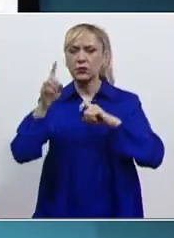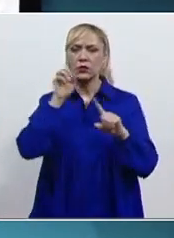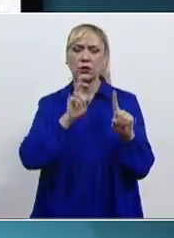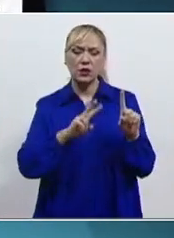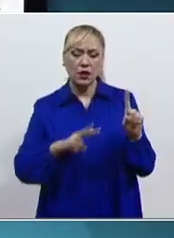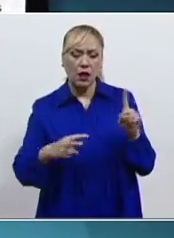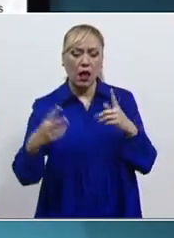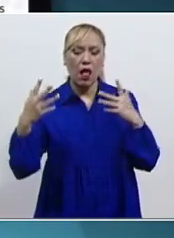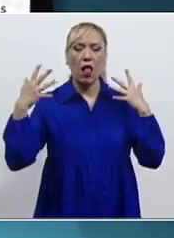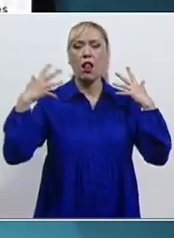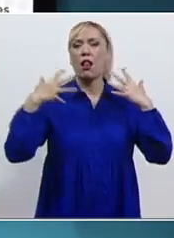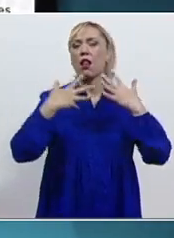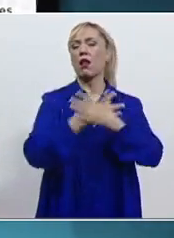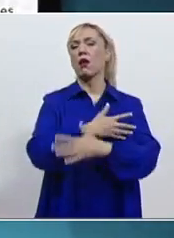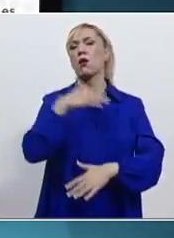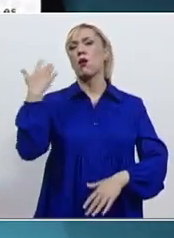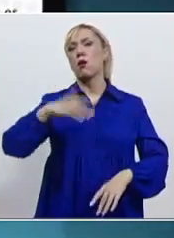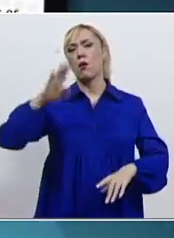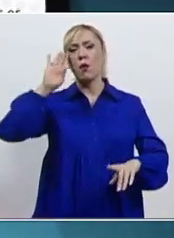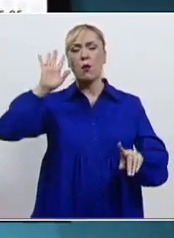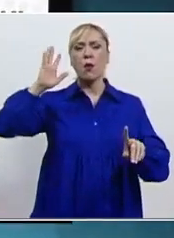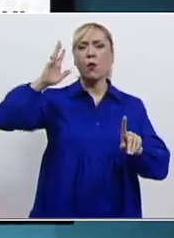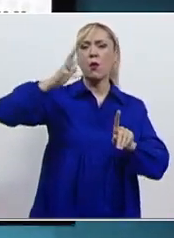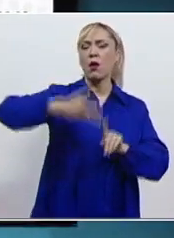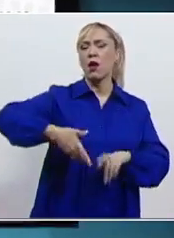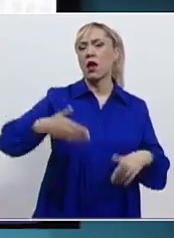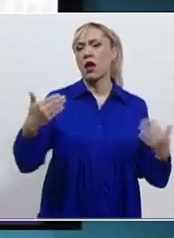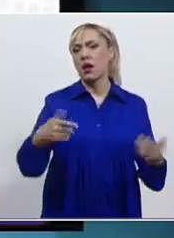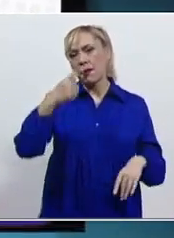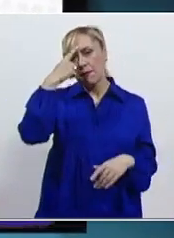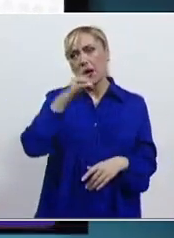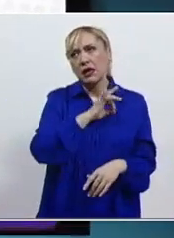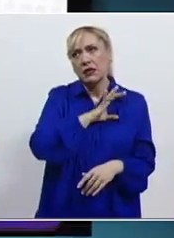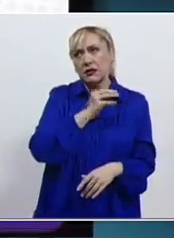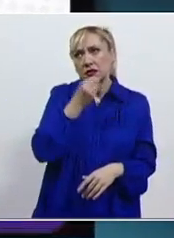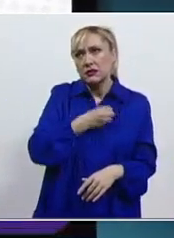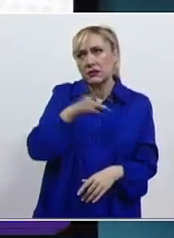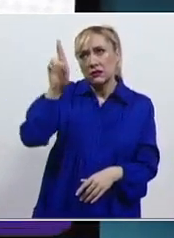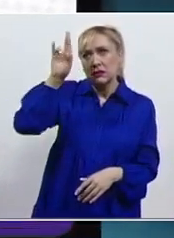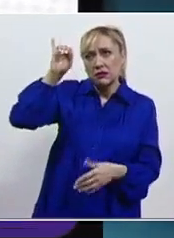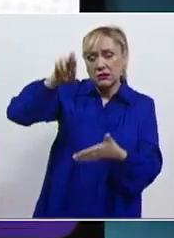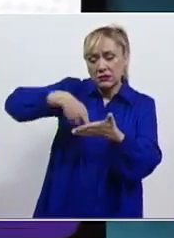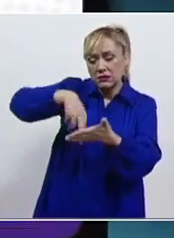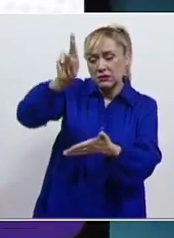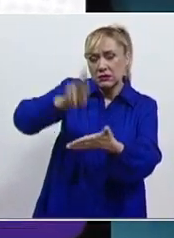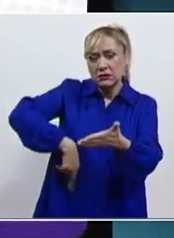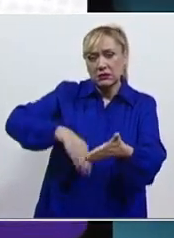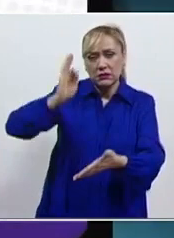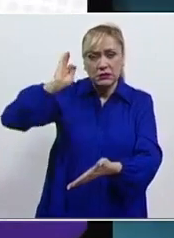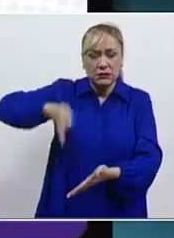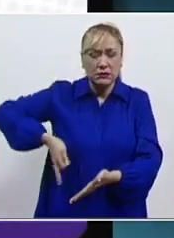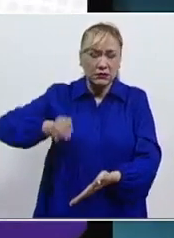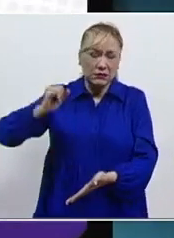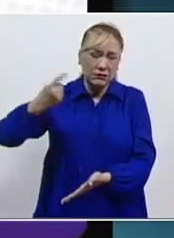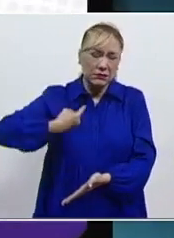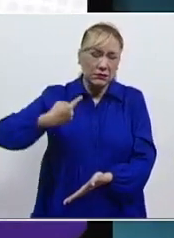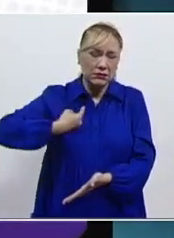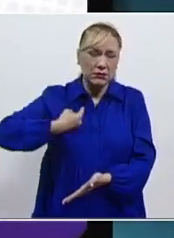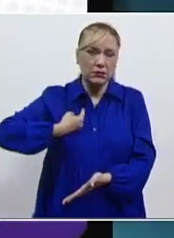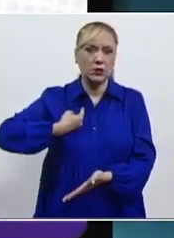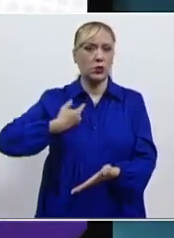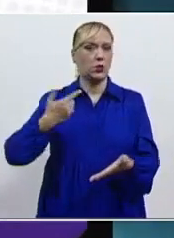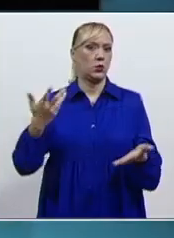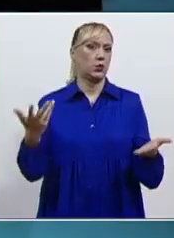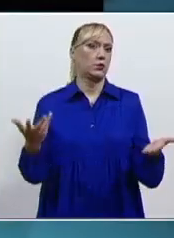y consideró que la violencia sexual tuvo como fin intimidarla y que accediera a firmar su declaración aceptando los delitos que se le